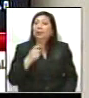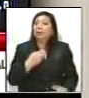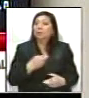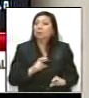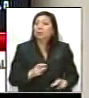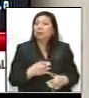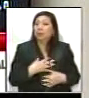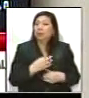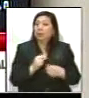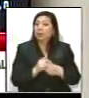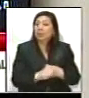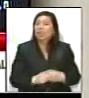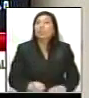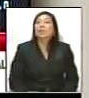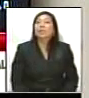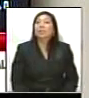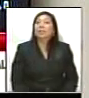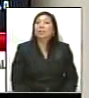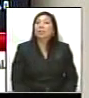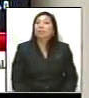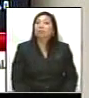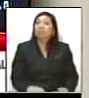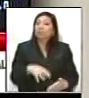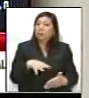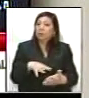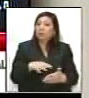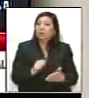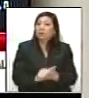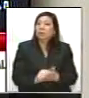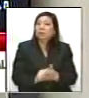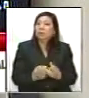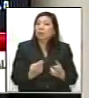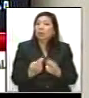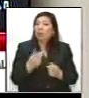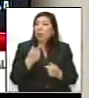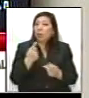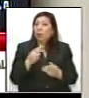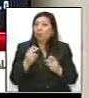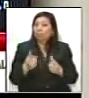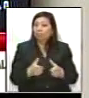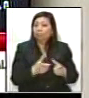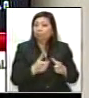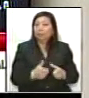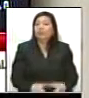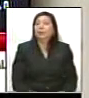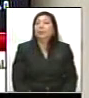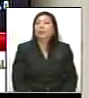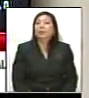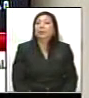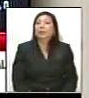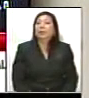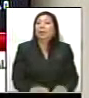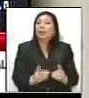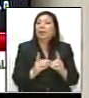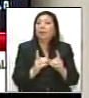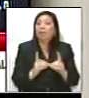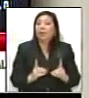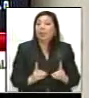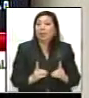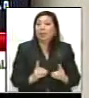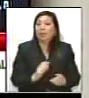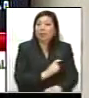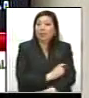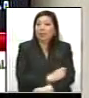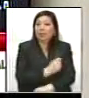internacional la elaboración de un estudio general de los recursos hídricos superficiales y subterráneos en el departamento de